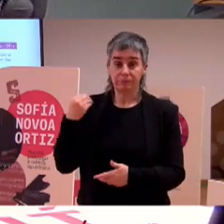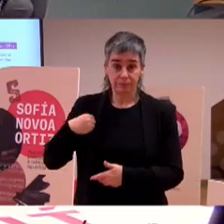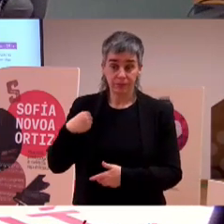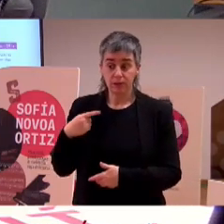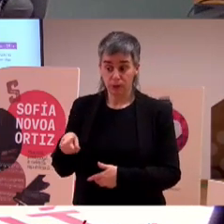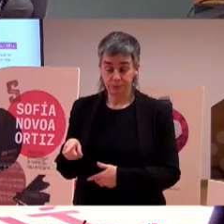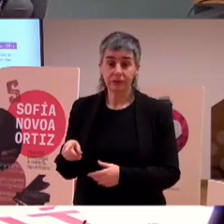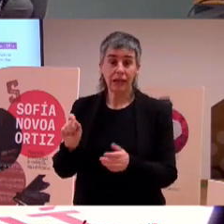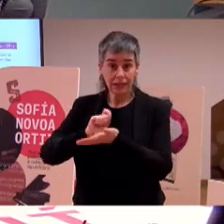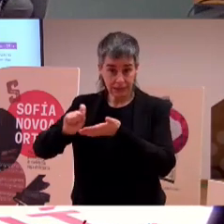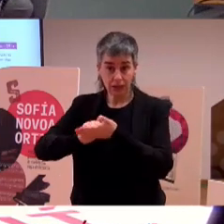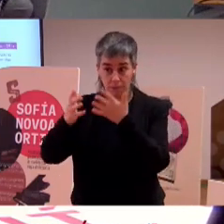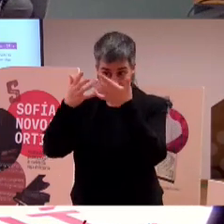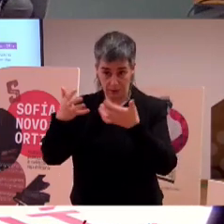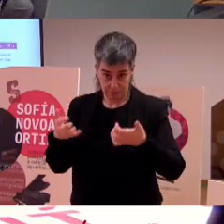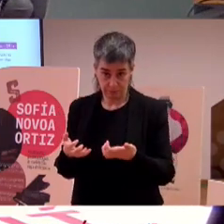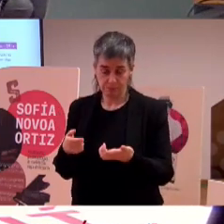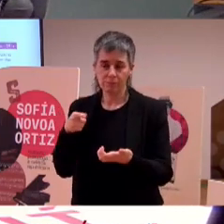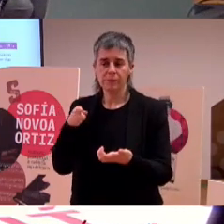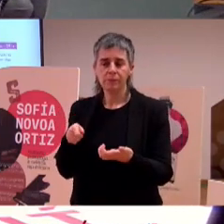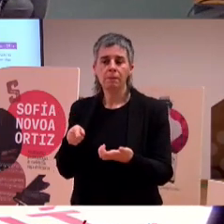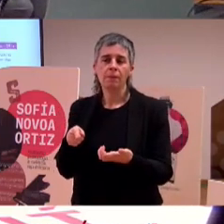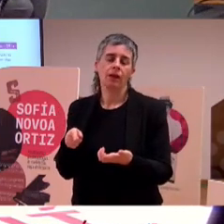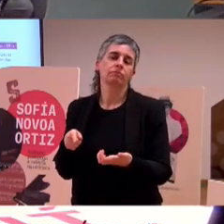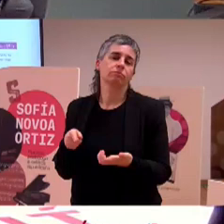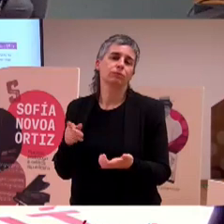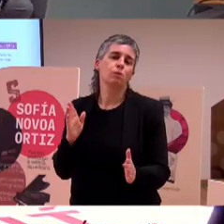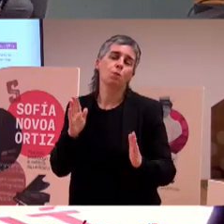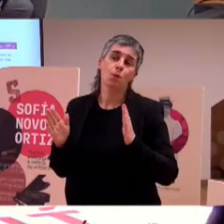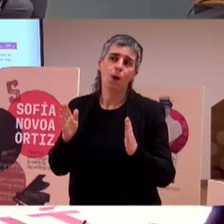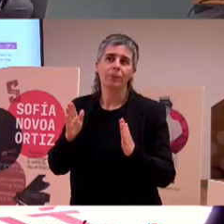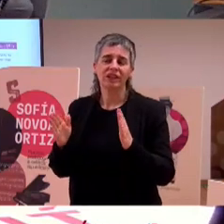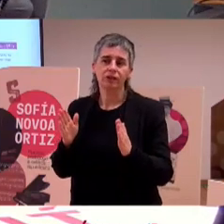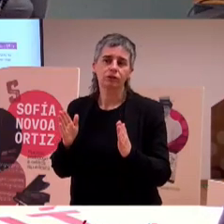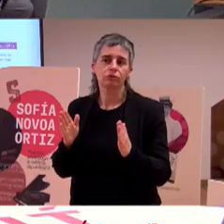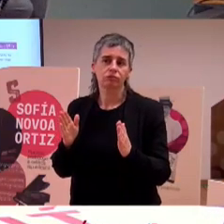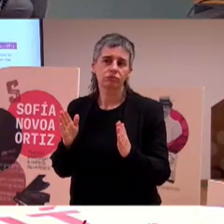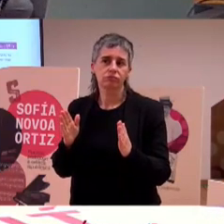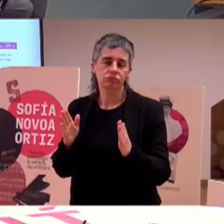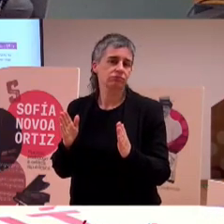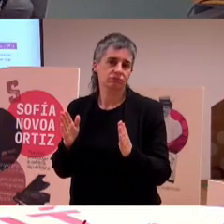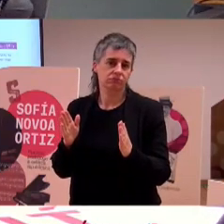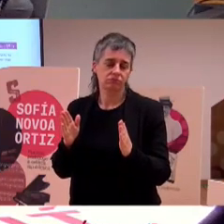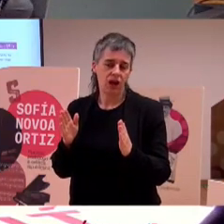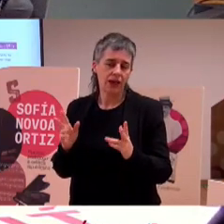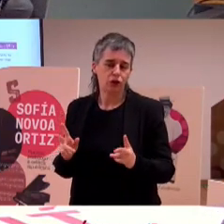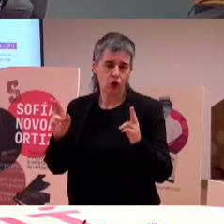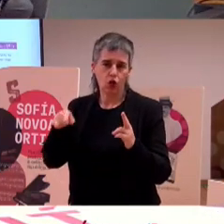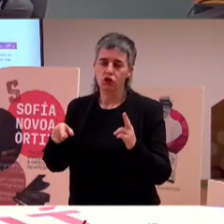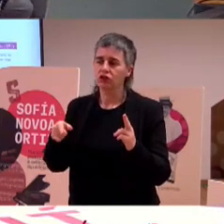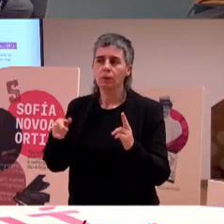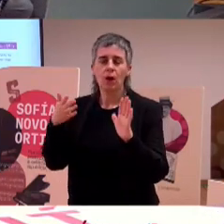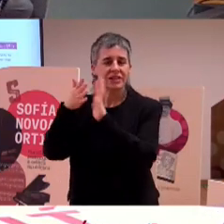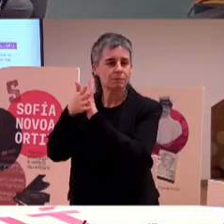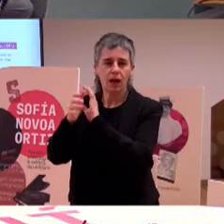ela escribe isto e nun momento tamén deixa claro, clarísimo que, bueno, pues que xa